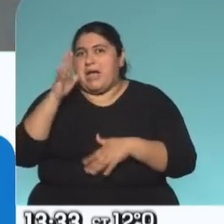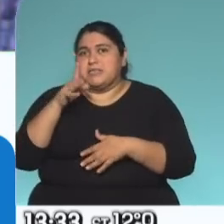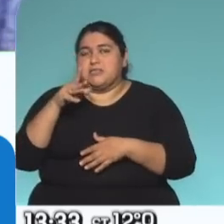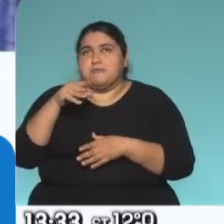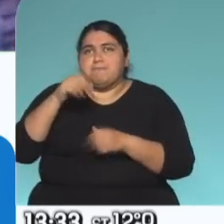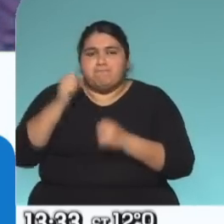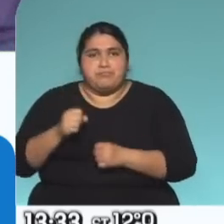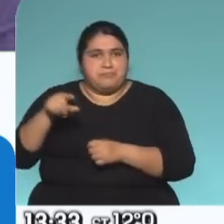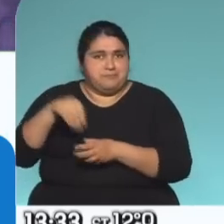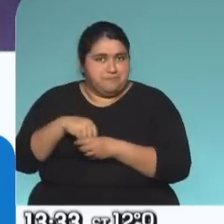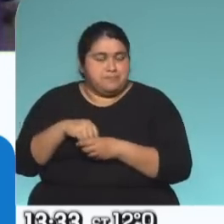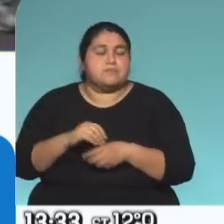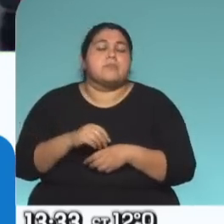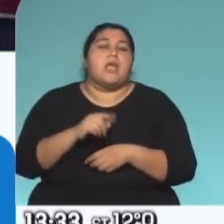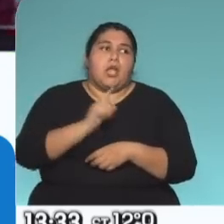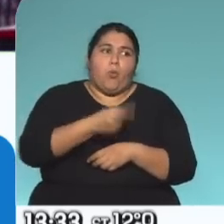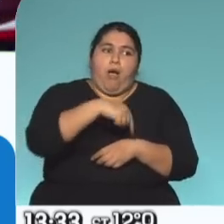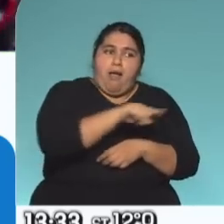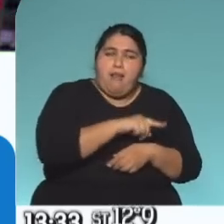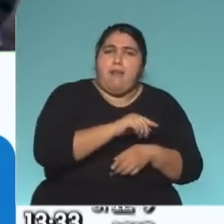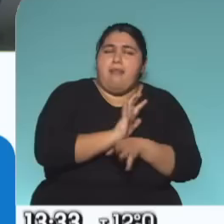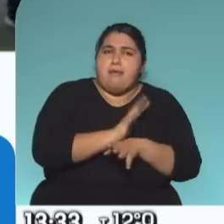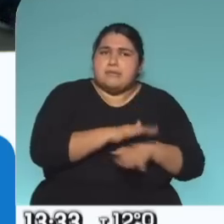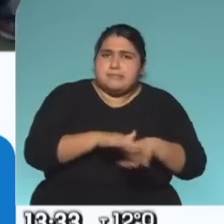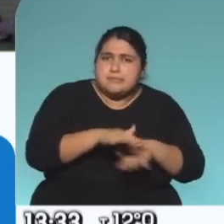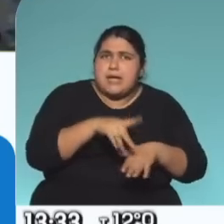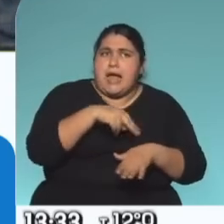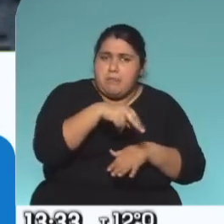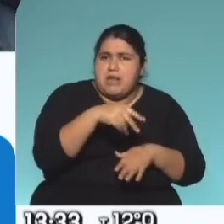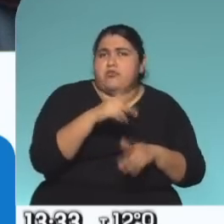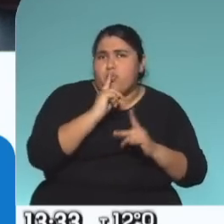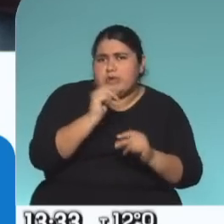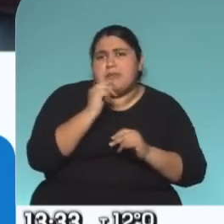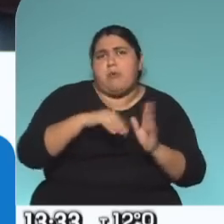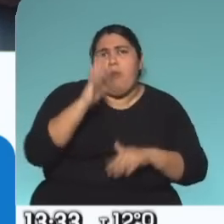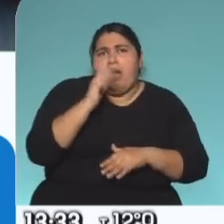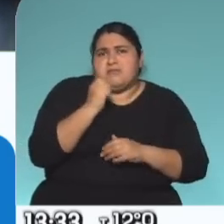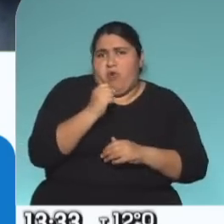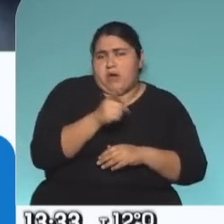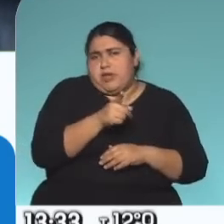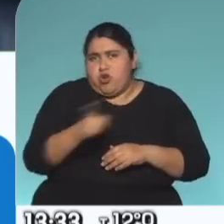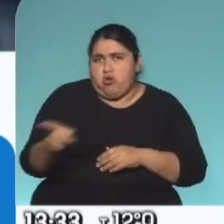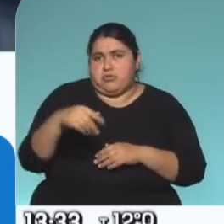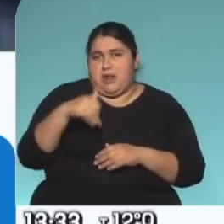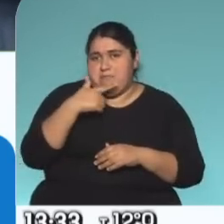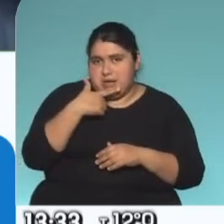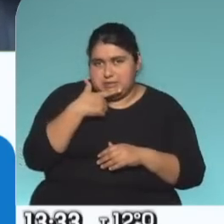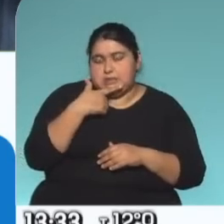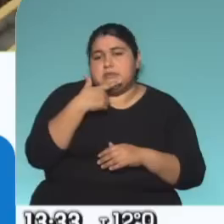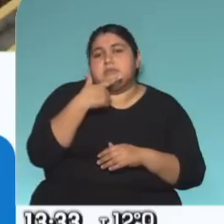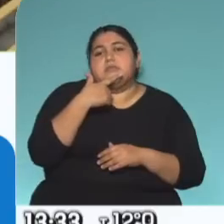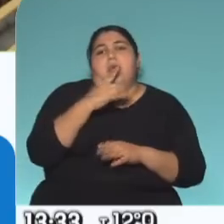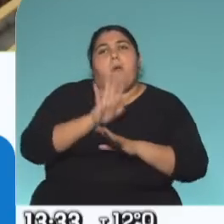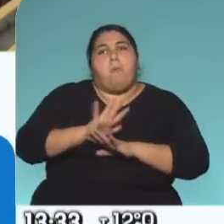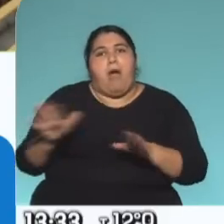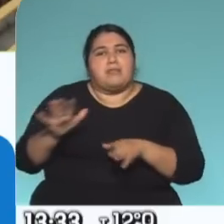embargo están impulsando a través de una crítica muy fuerte respecto al MAS, ¿no?, condiciones de polarización, y